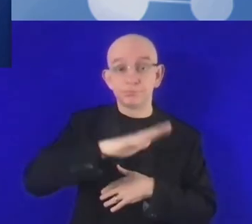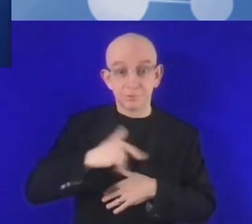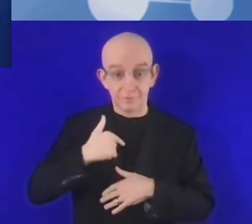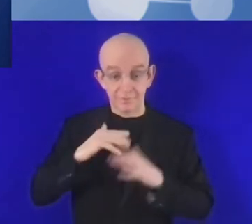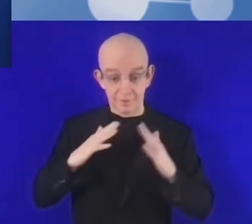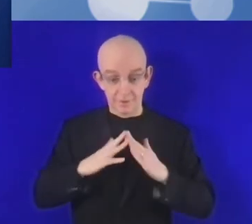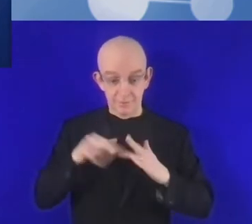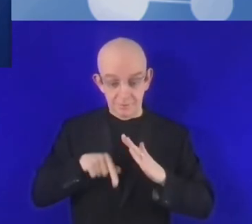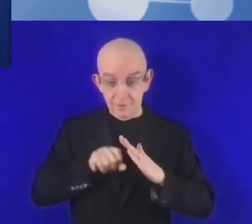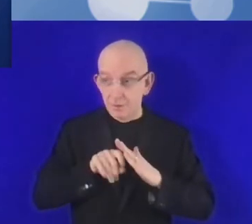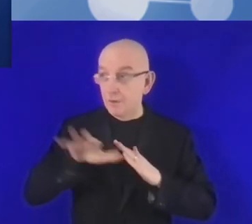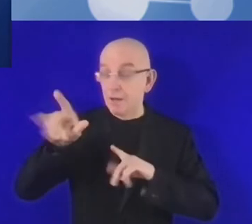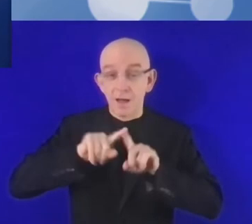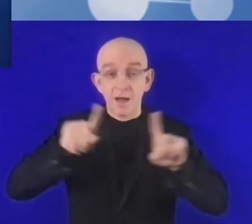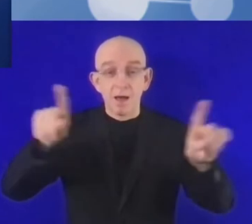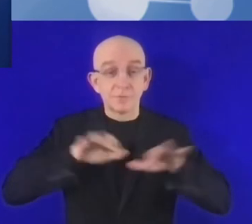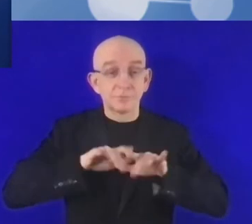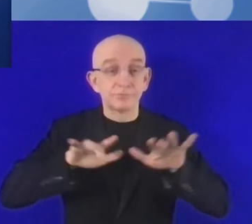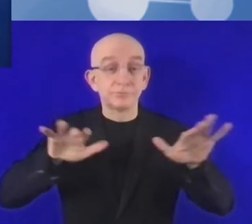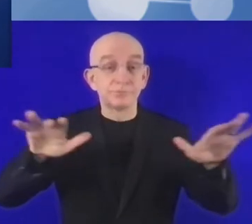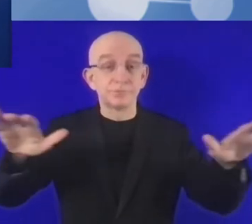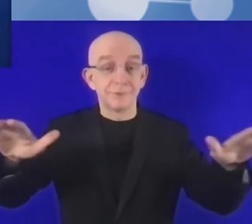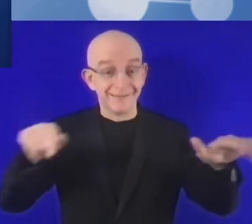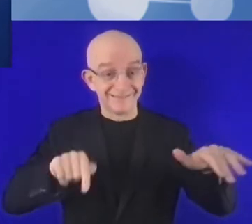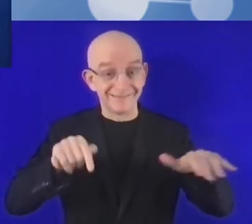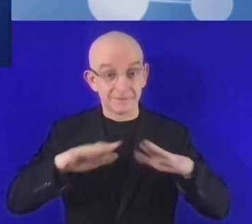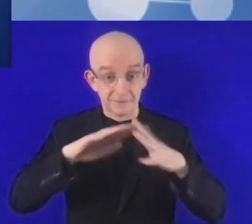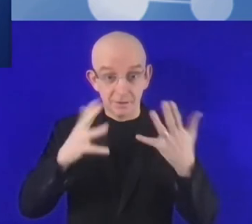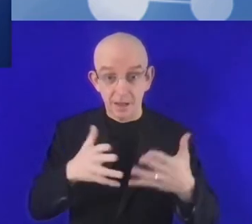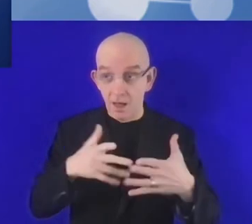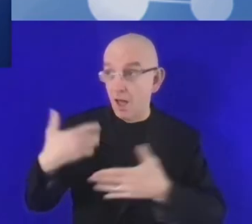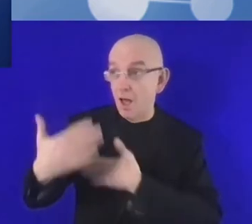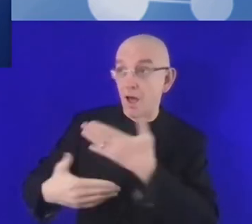los límites del Internet más allá de nuestras costumbres?